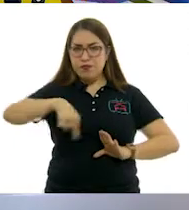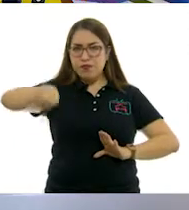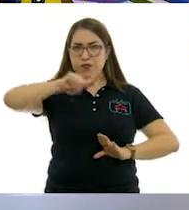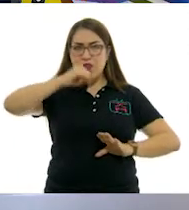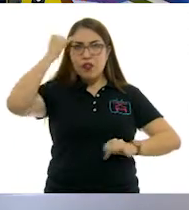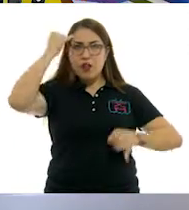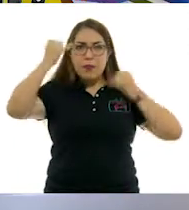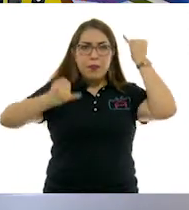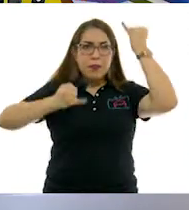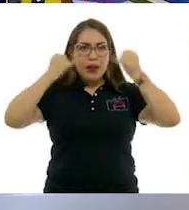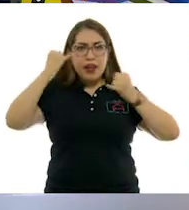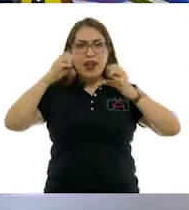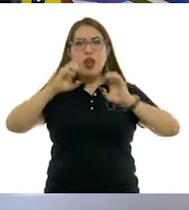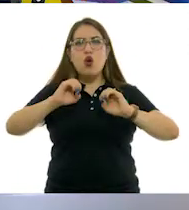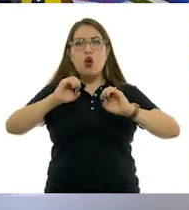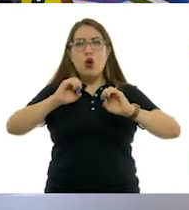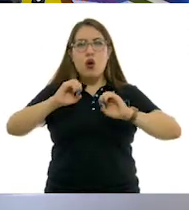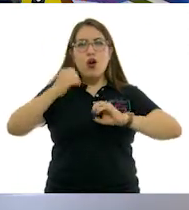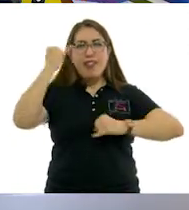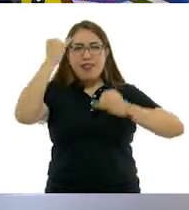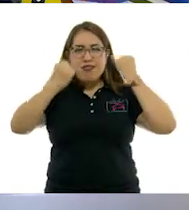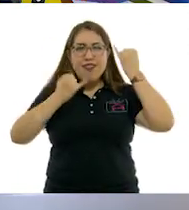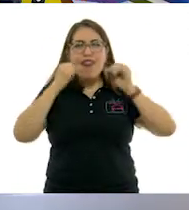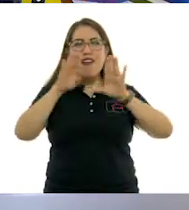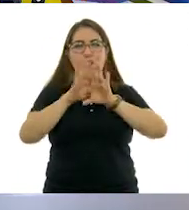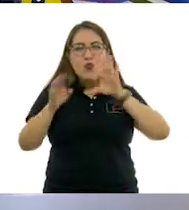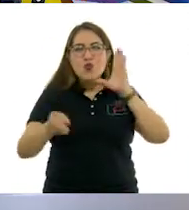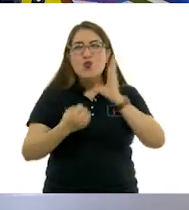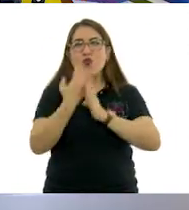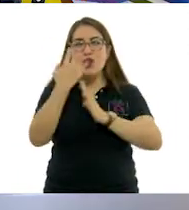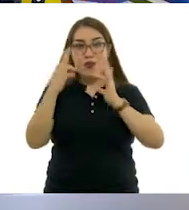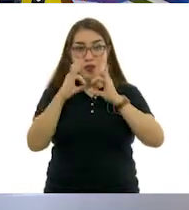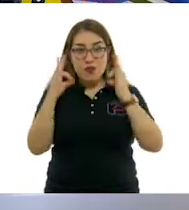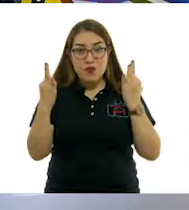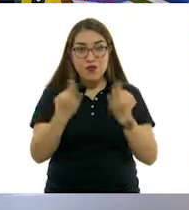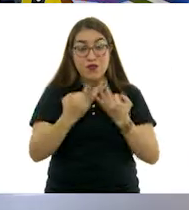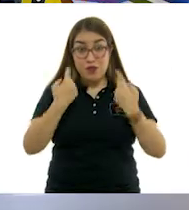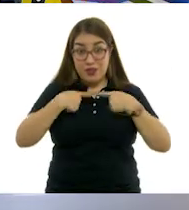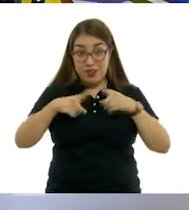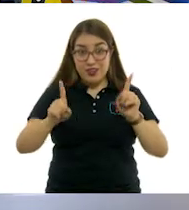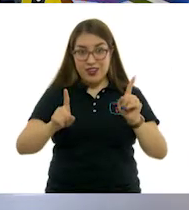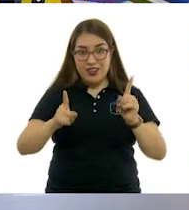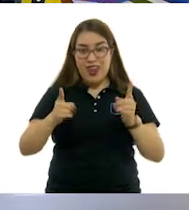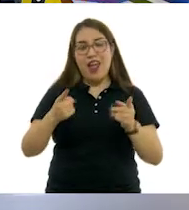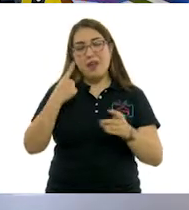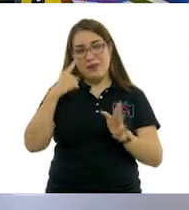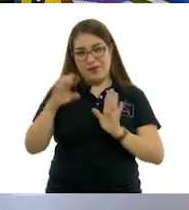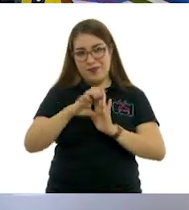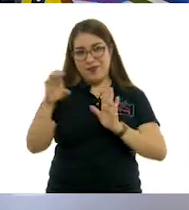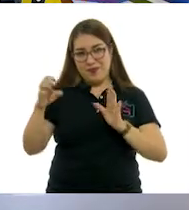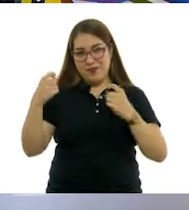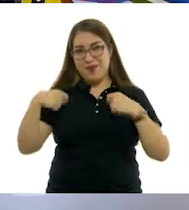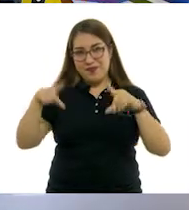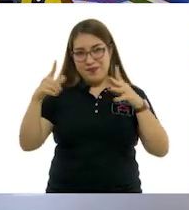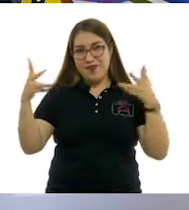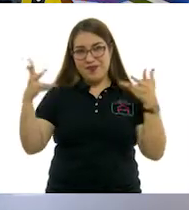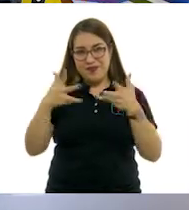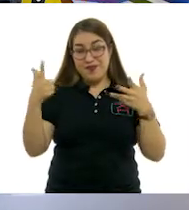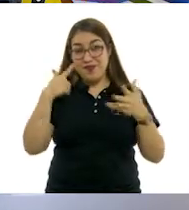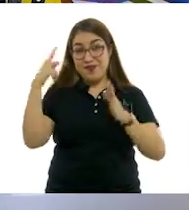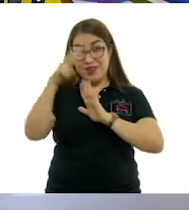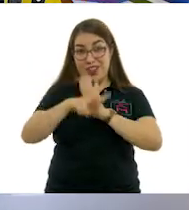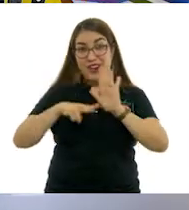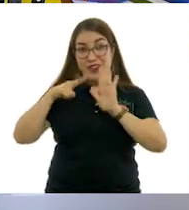y experimentar movimientos y trayectorias distintas como las que a continuación veremos en el siguiente